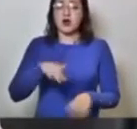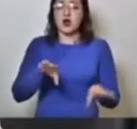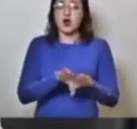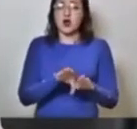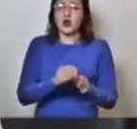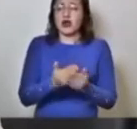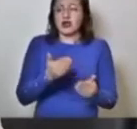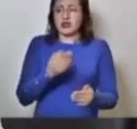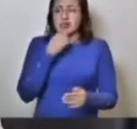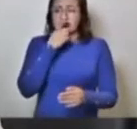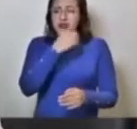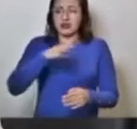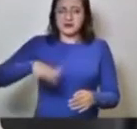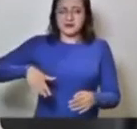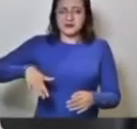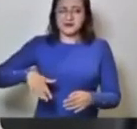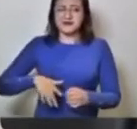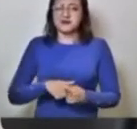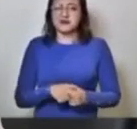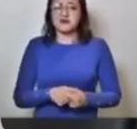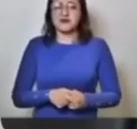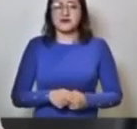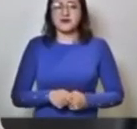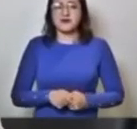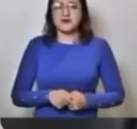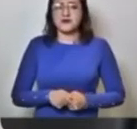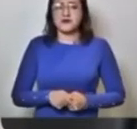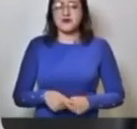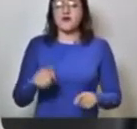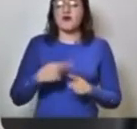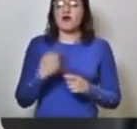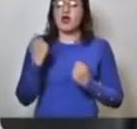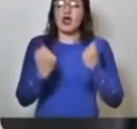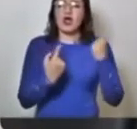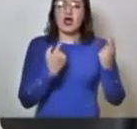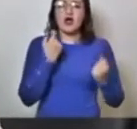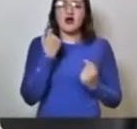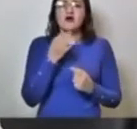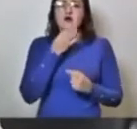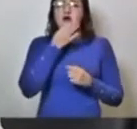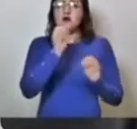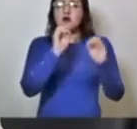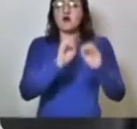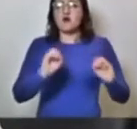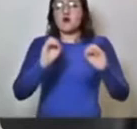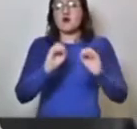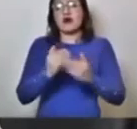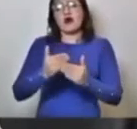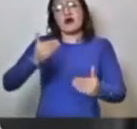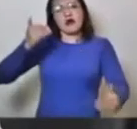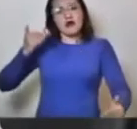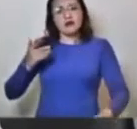hizo este específico algunas son de notificación extemporáneo